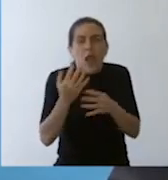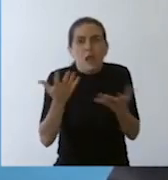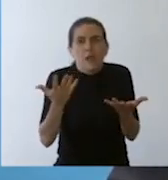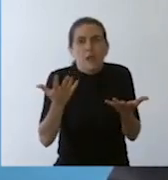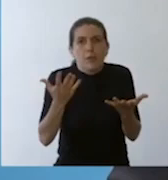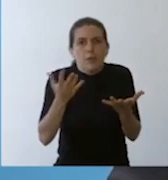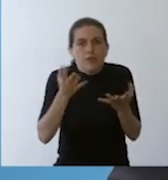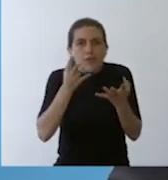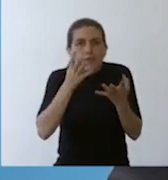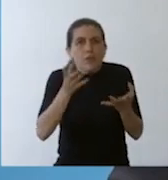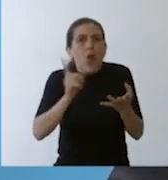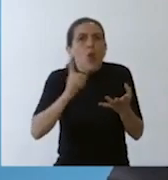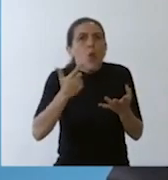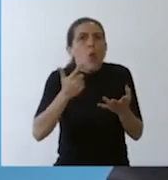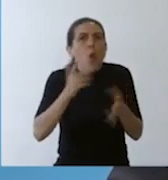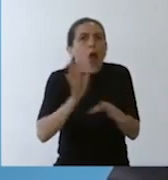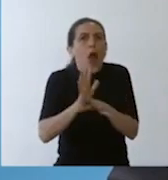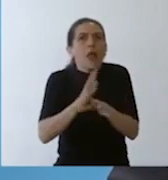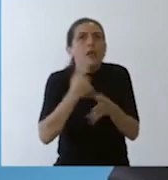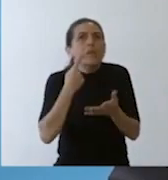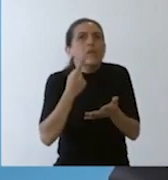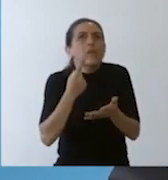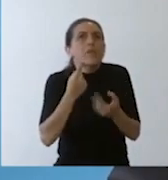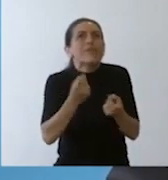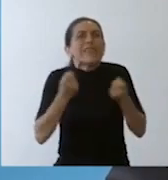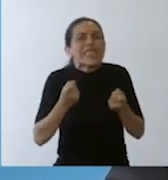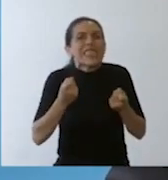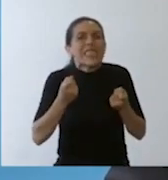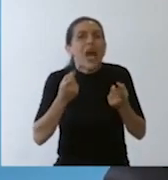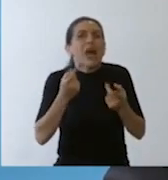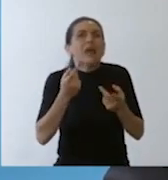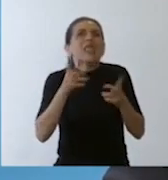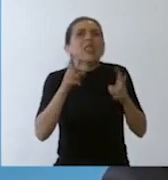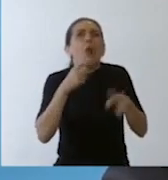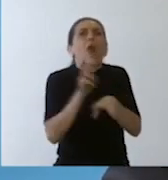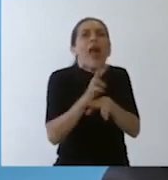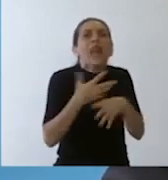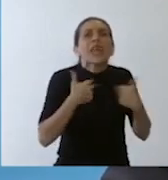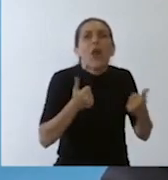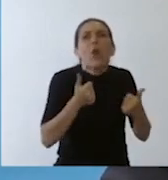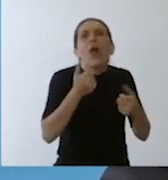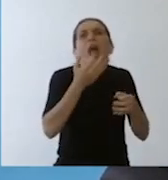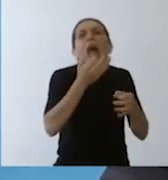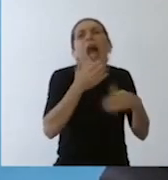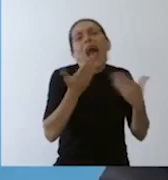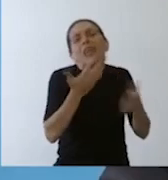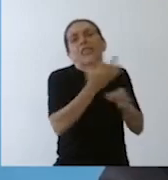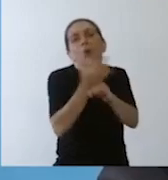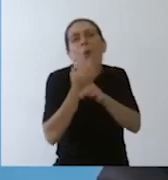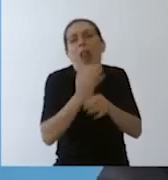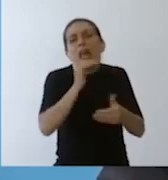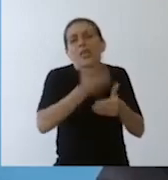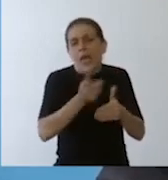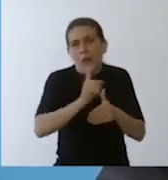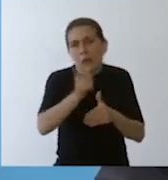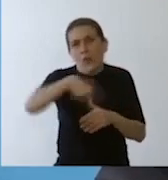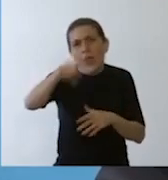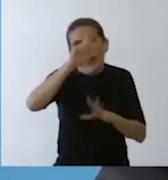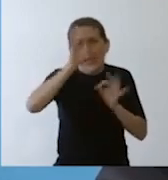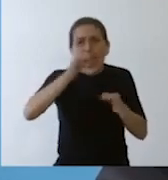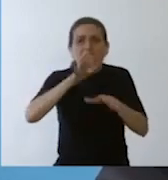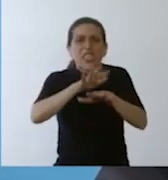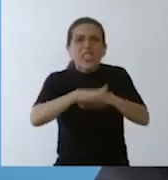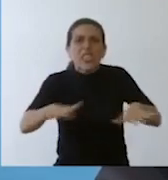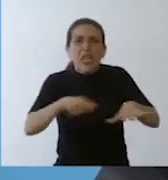ninguna potencialidad desde el punto de vista de cuidar la salud. Ustedes saben que los chicos no son un